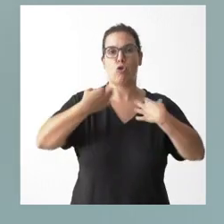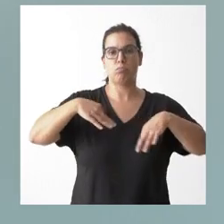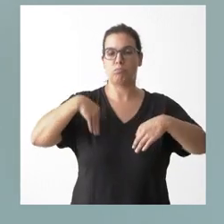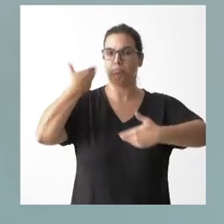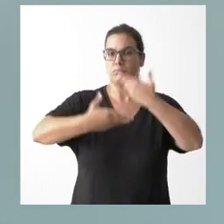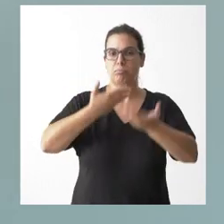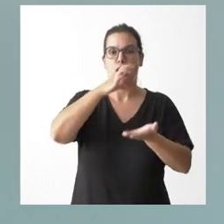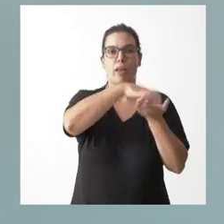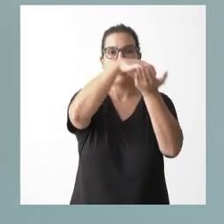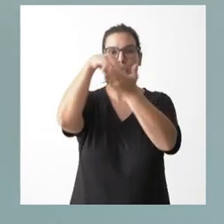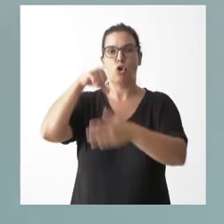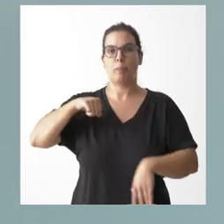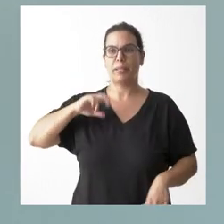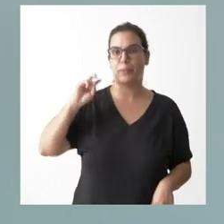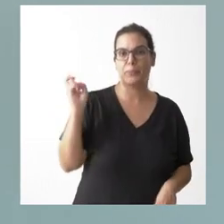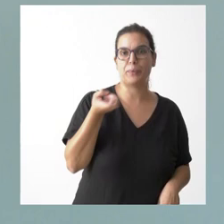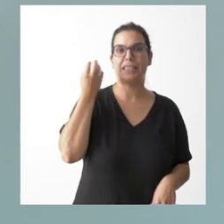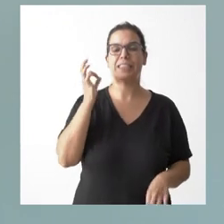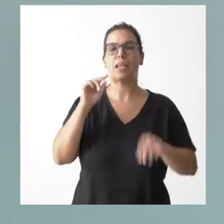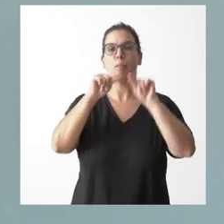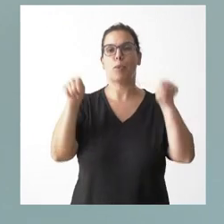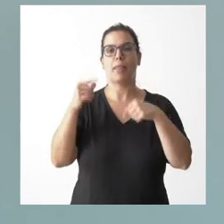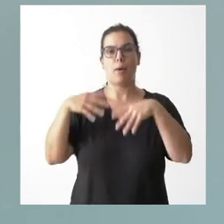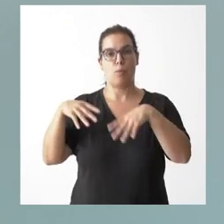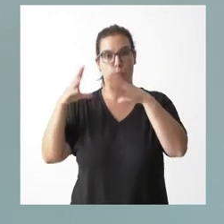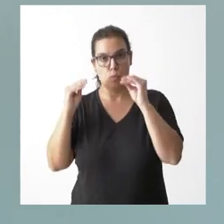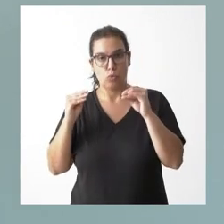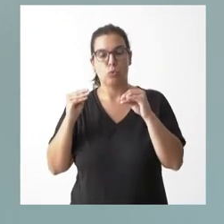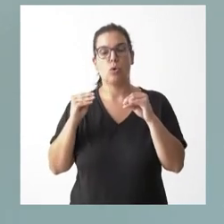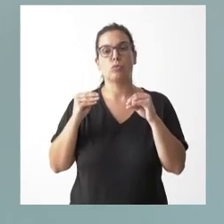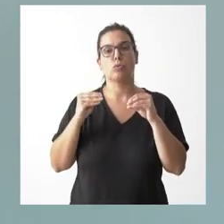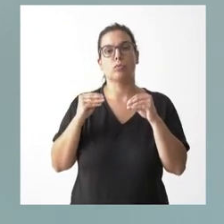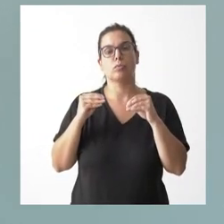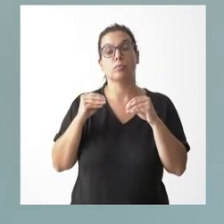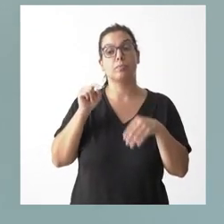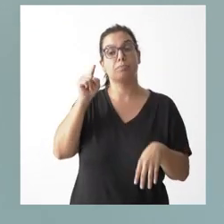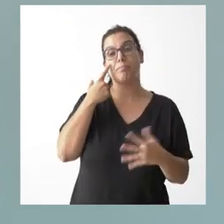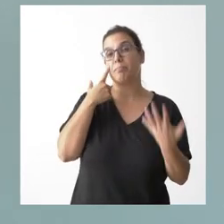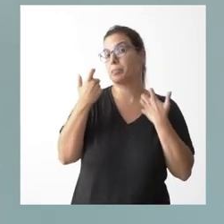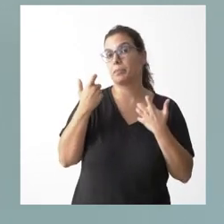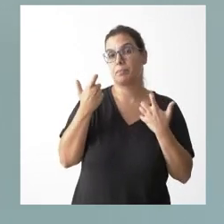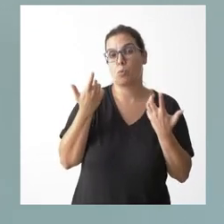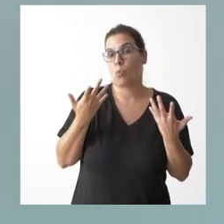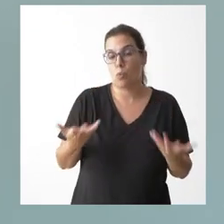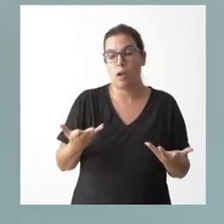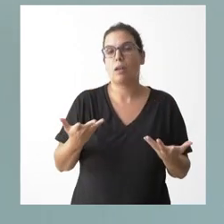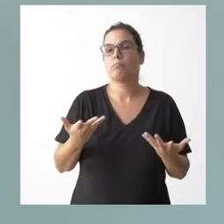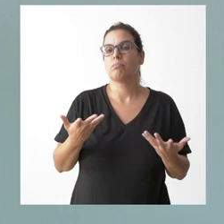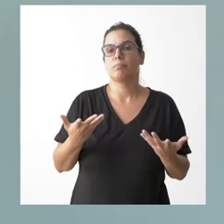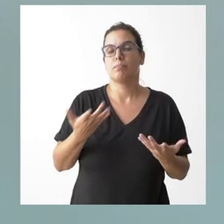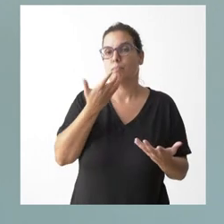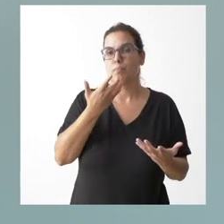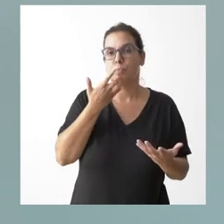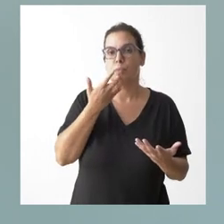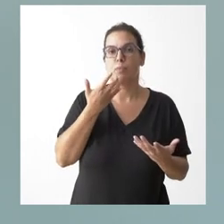centros hospitalarios de la provincia de Burgos, entre los que destacan actuaciones en